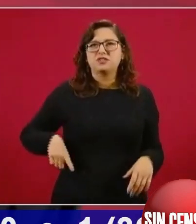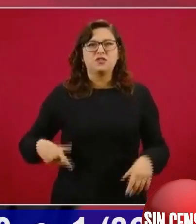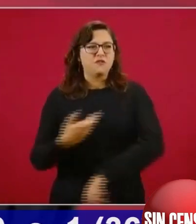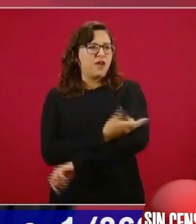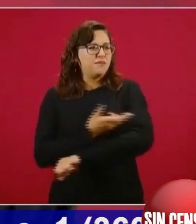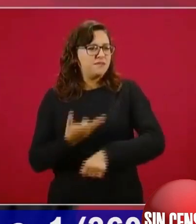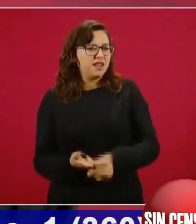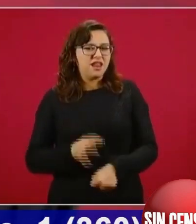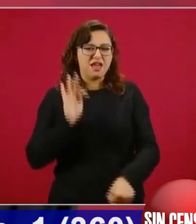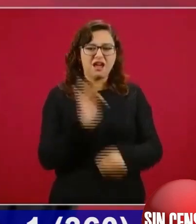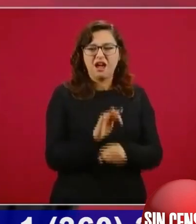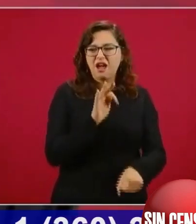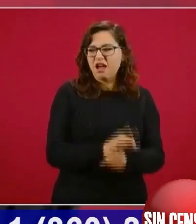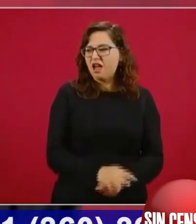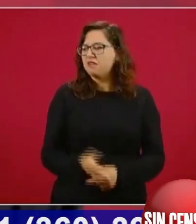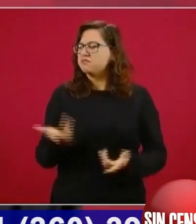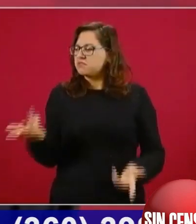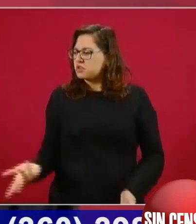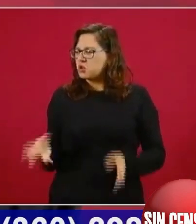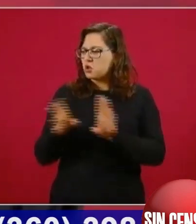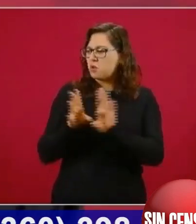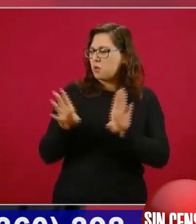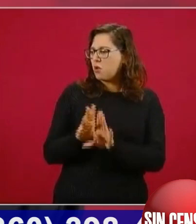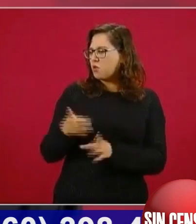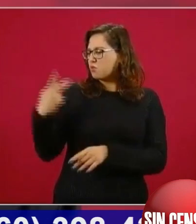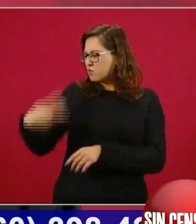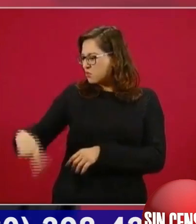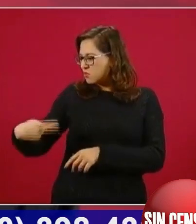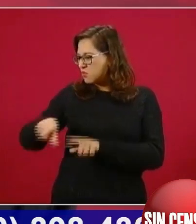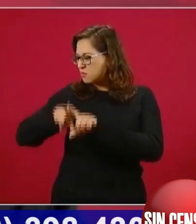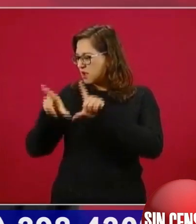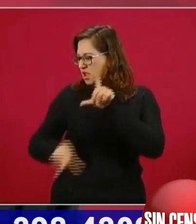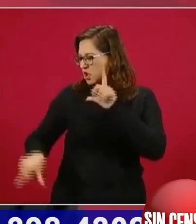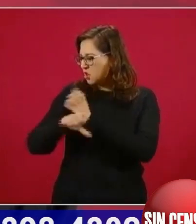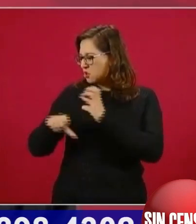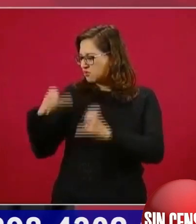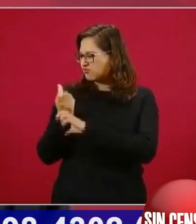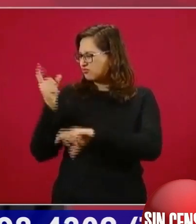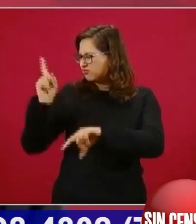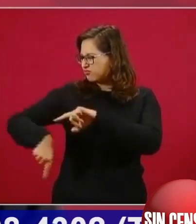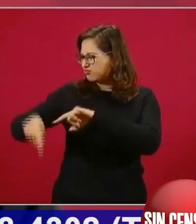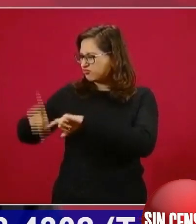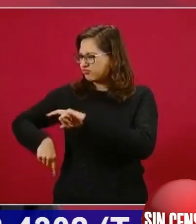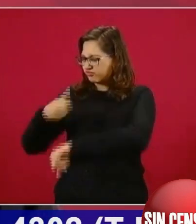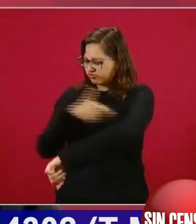fortalecer a la gente más